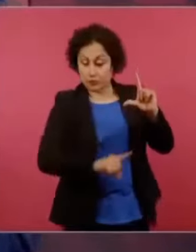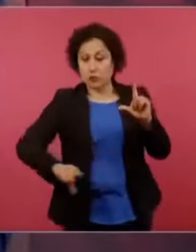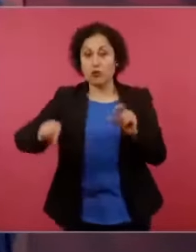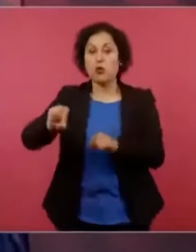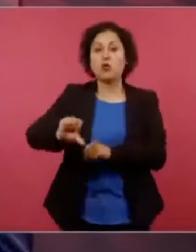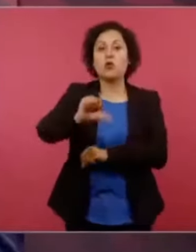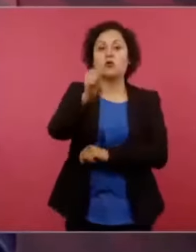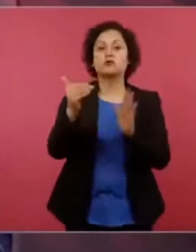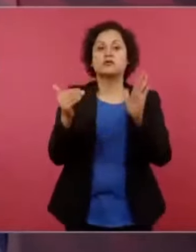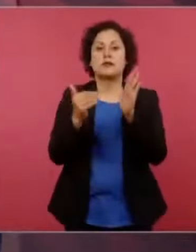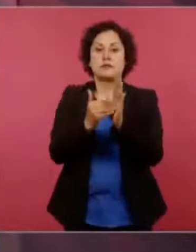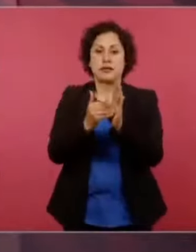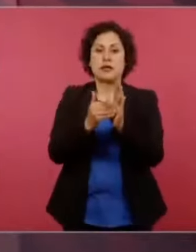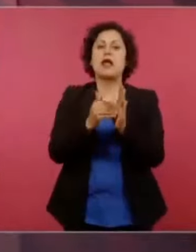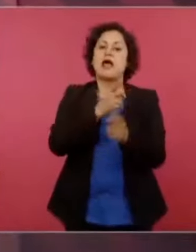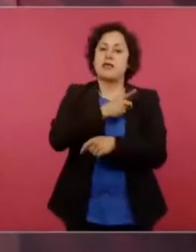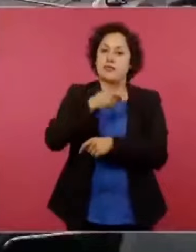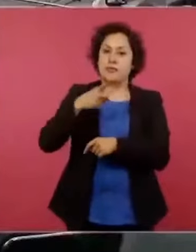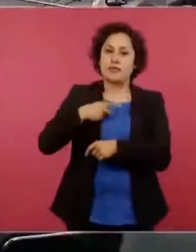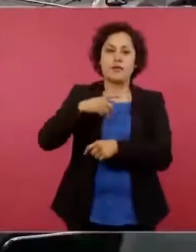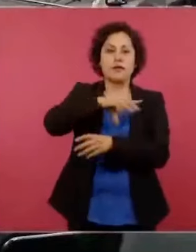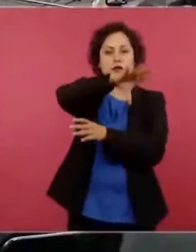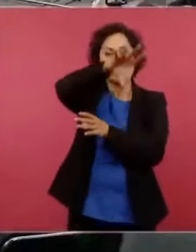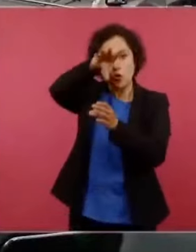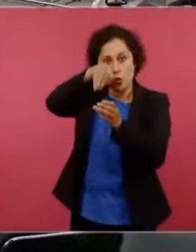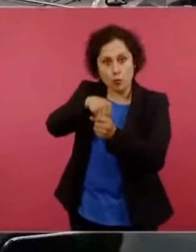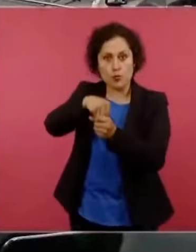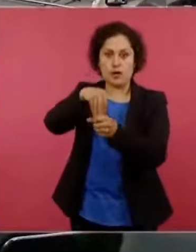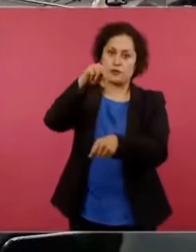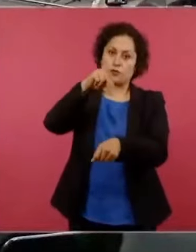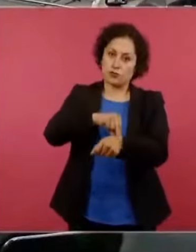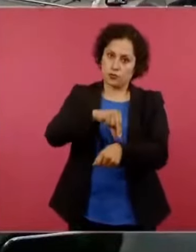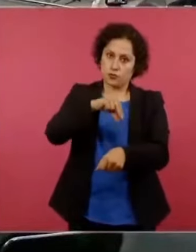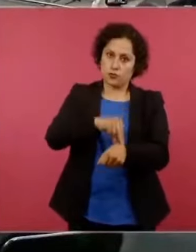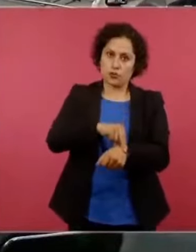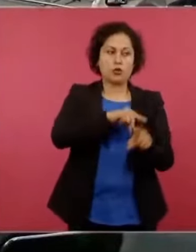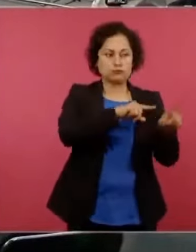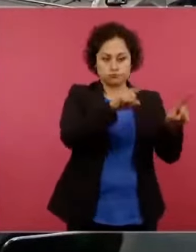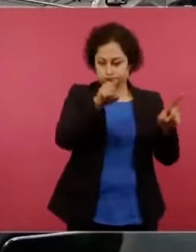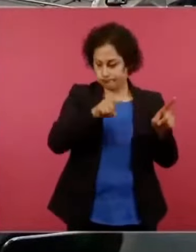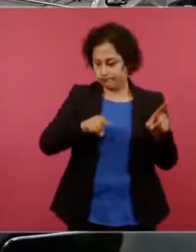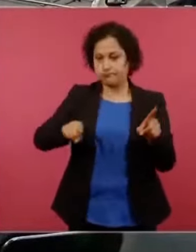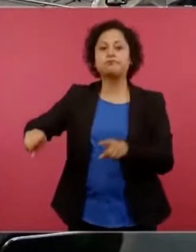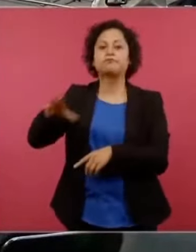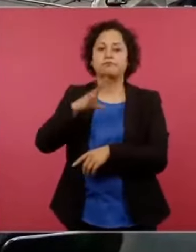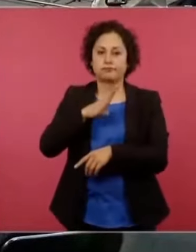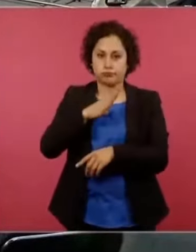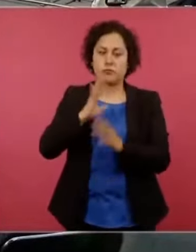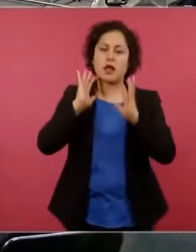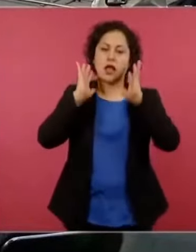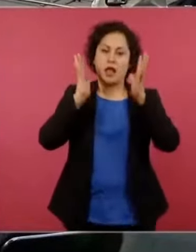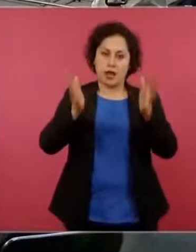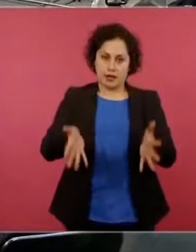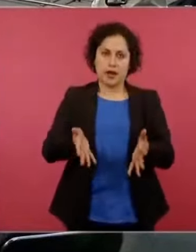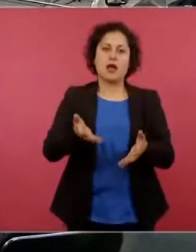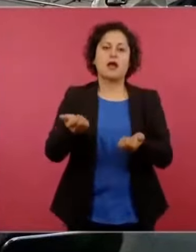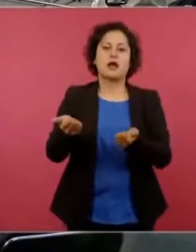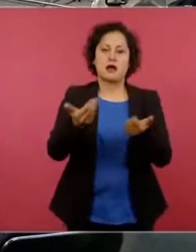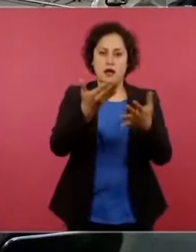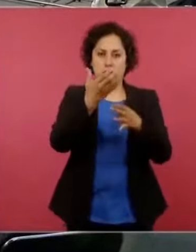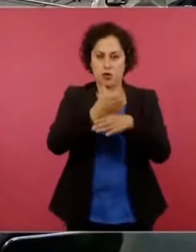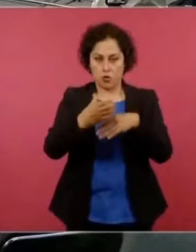Ya para entonces van a tener sus recursos y ya van a estar